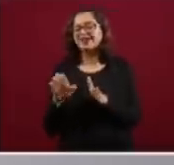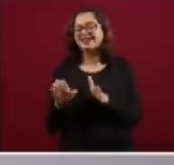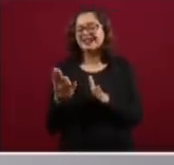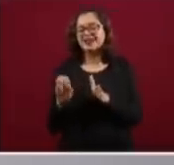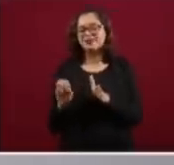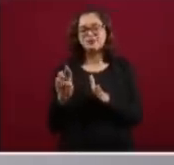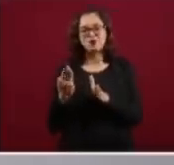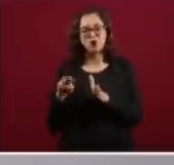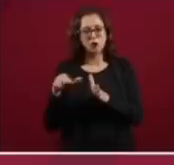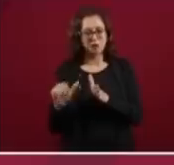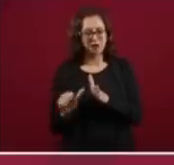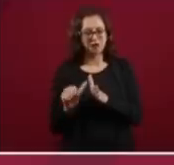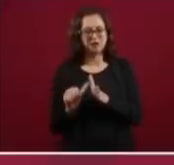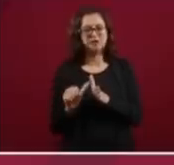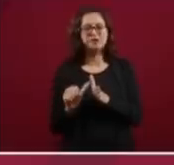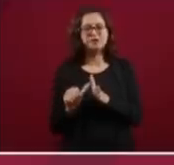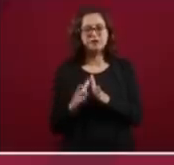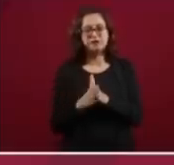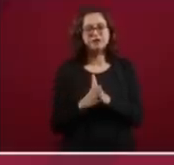en